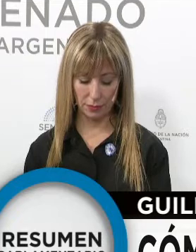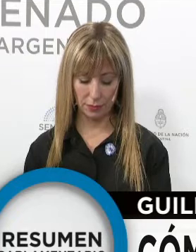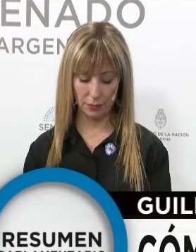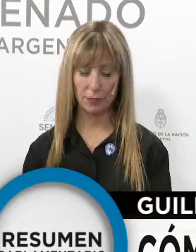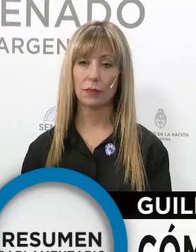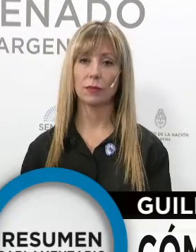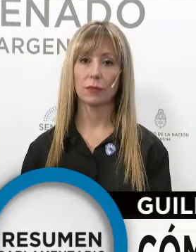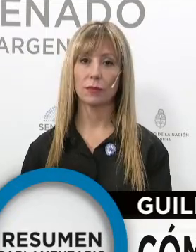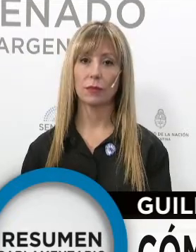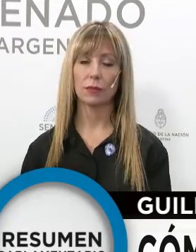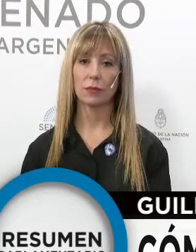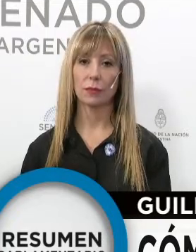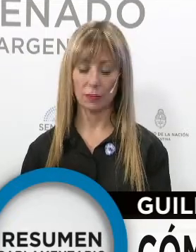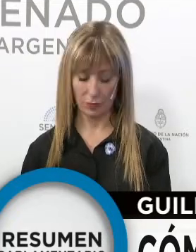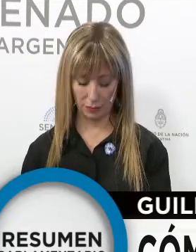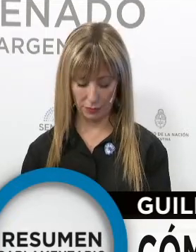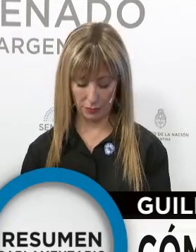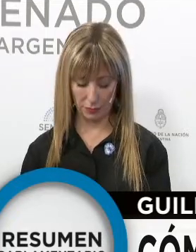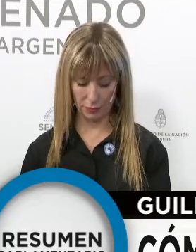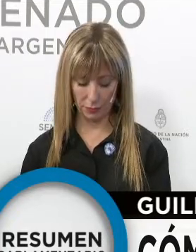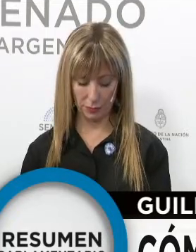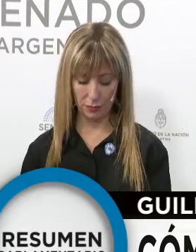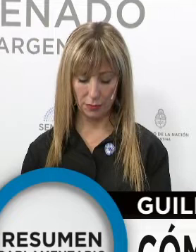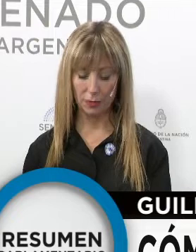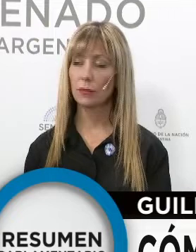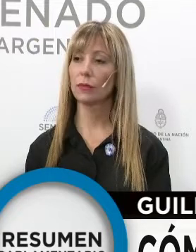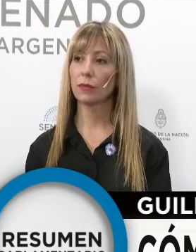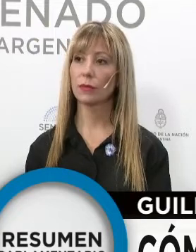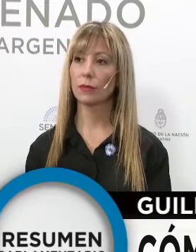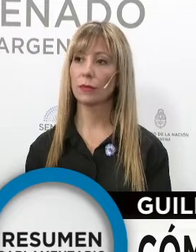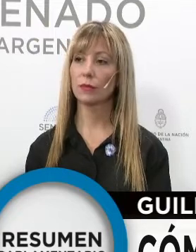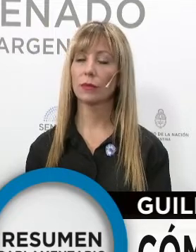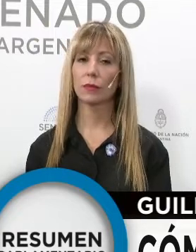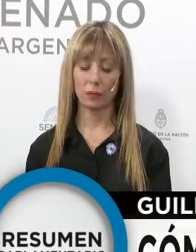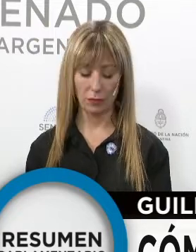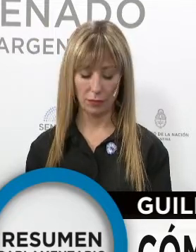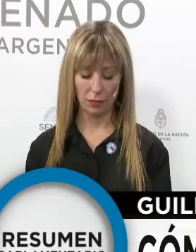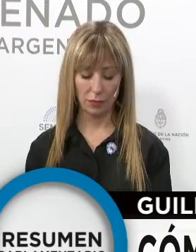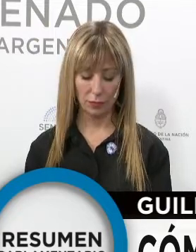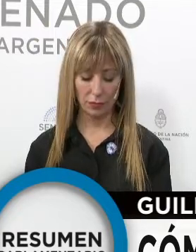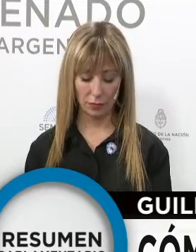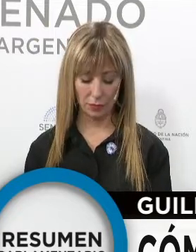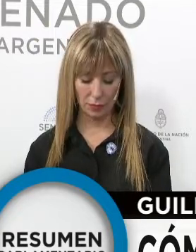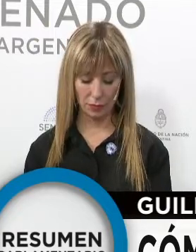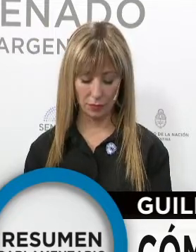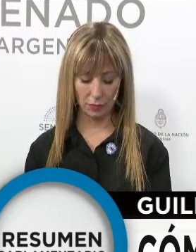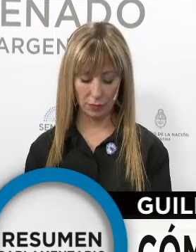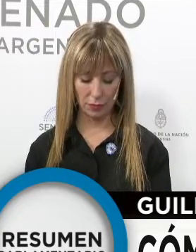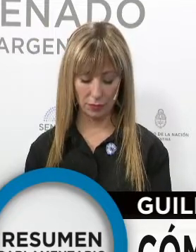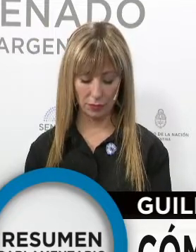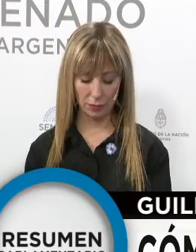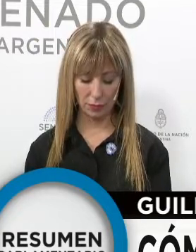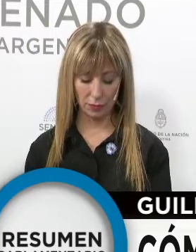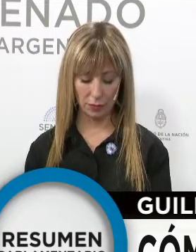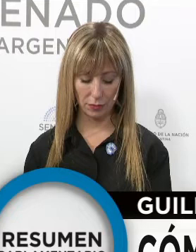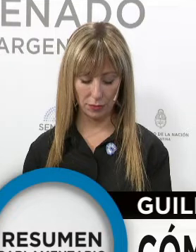Suprema de Justicia, el proyecto sigue con estado parlamentario y se sigue tratando. ¿Ve posible la sanción de una nueva ley? Y en ese caso, si